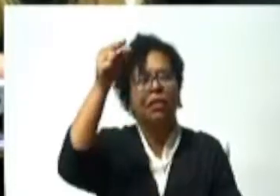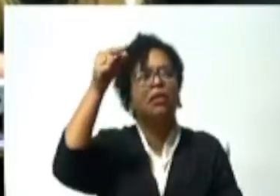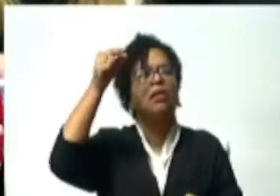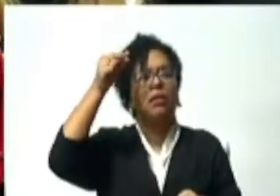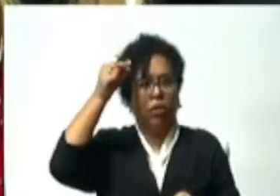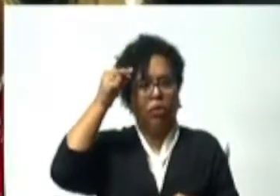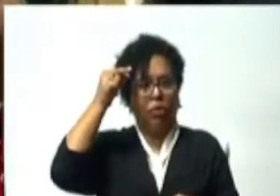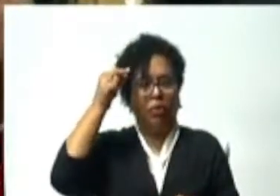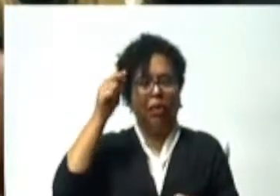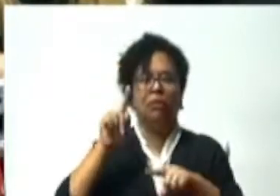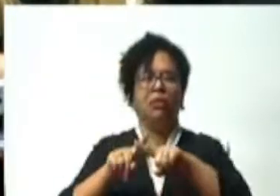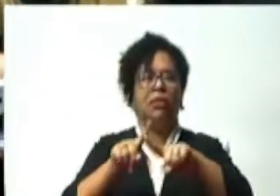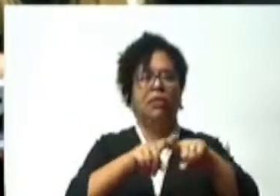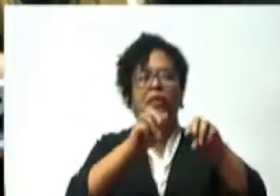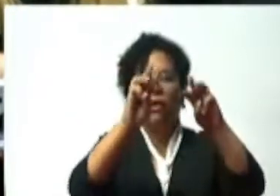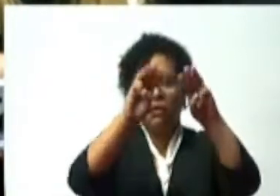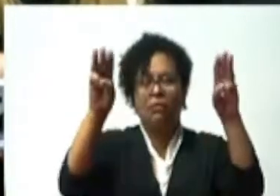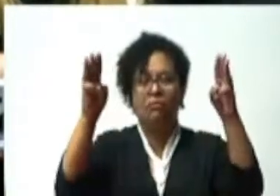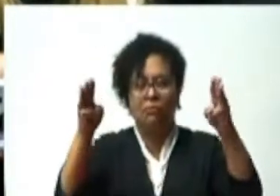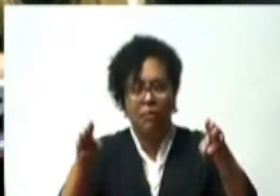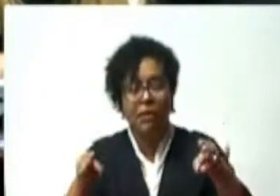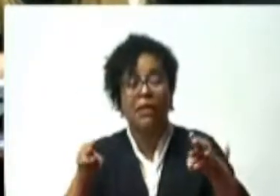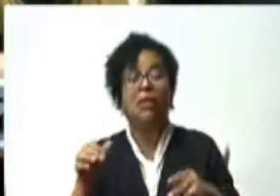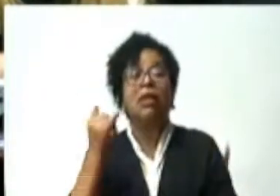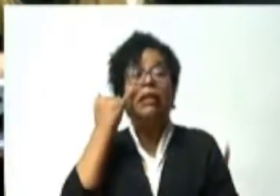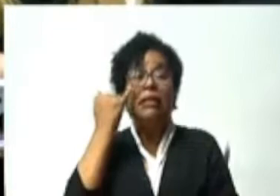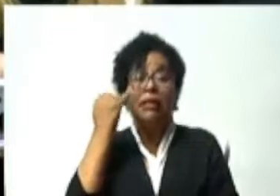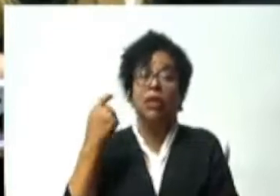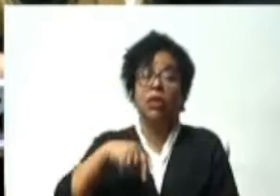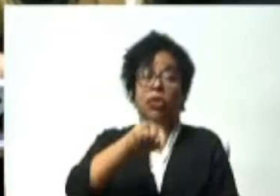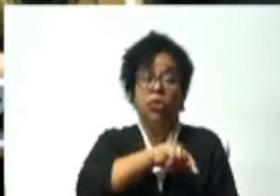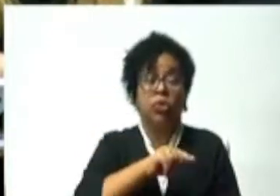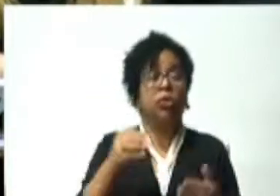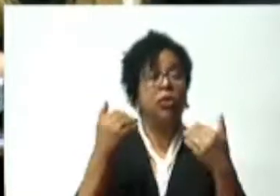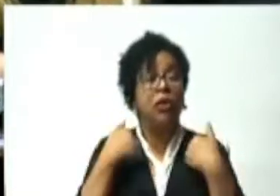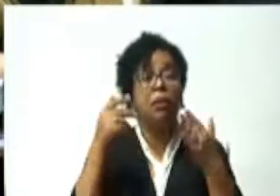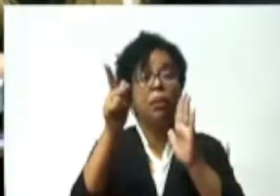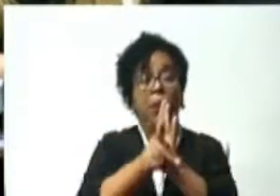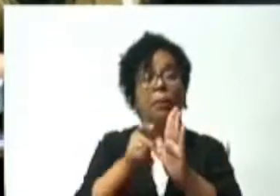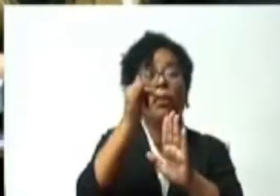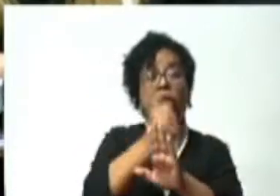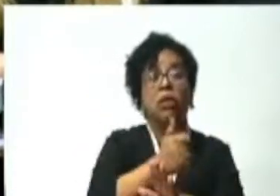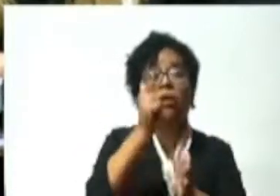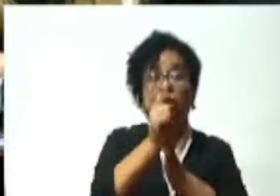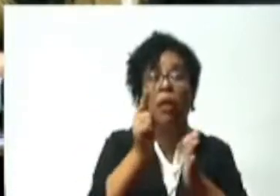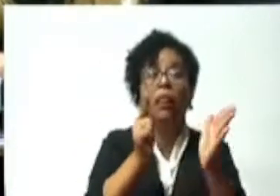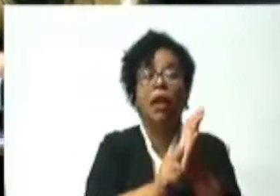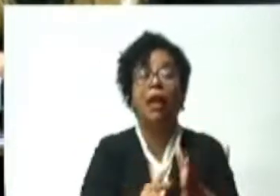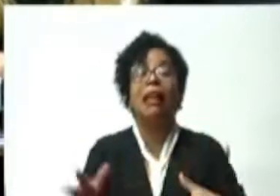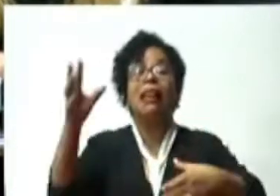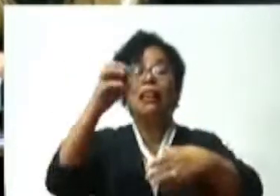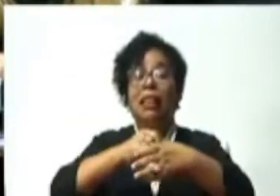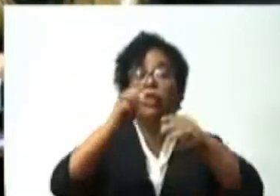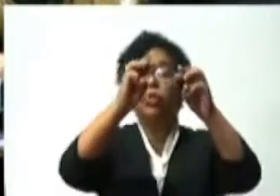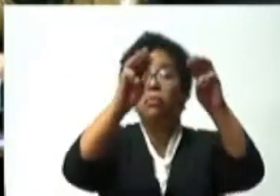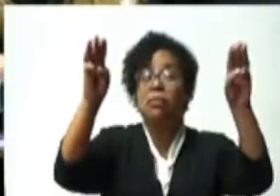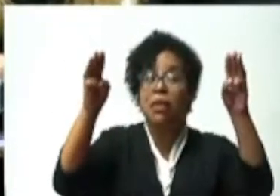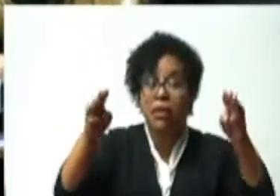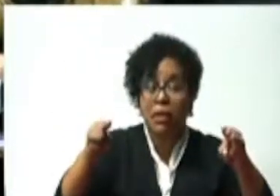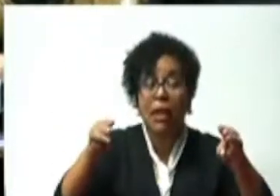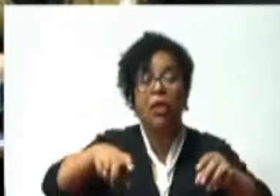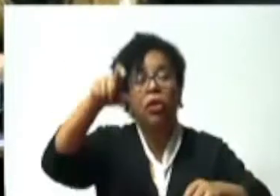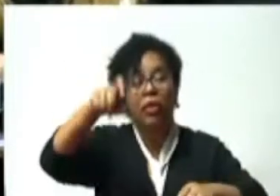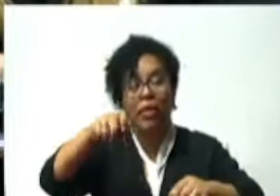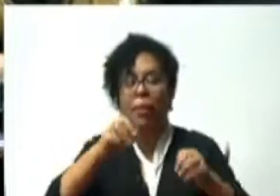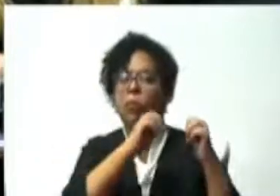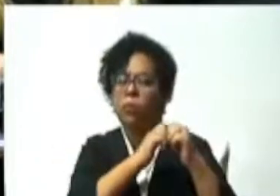porque cuando tenemos proyecto de ley que involucra a un ministerio, tenemos que con, consolidar con ellos, consensuar con